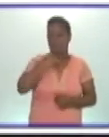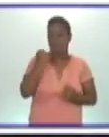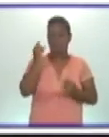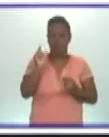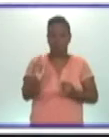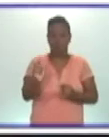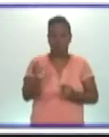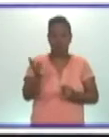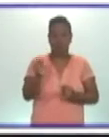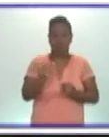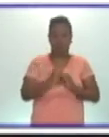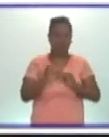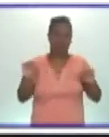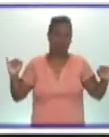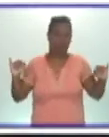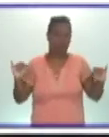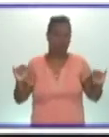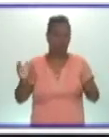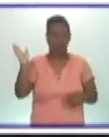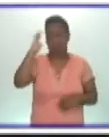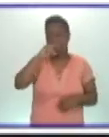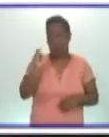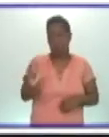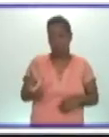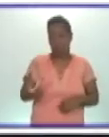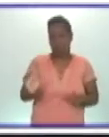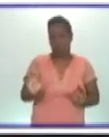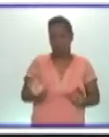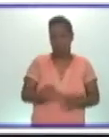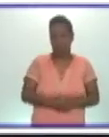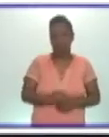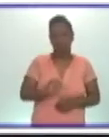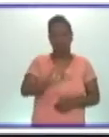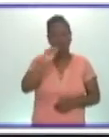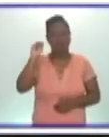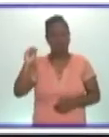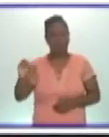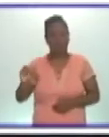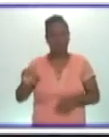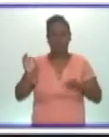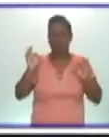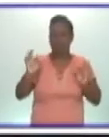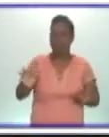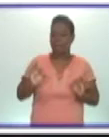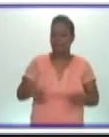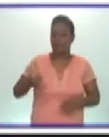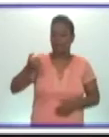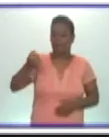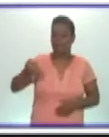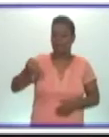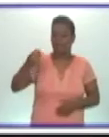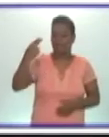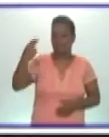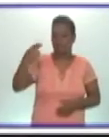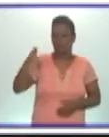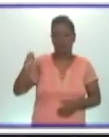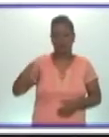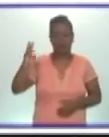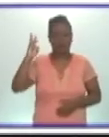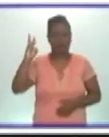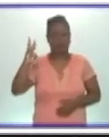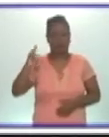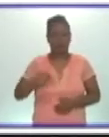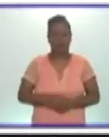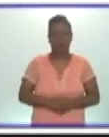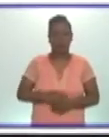independiente. Por lo tanto, no tiene parte literal. Entonces, la parte literal del monomio no tiene con